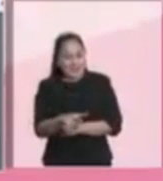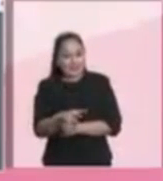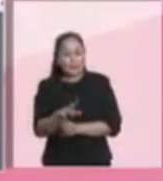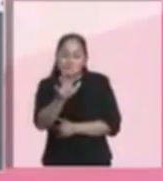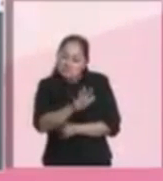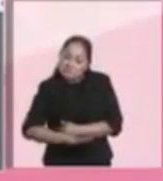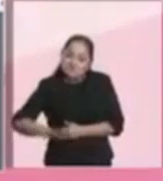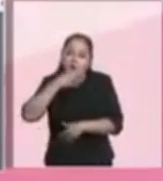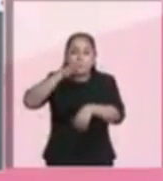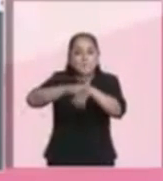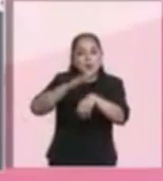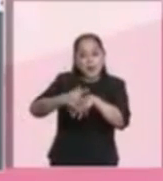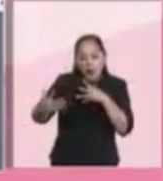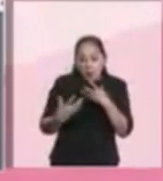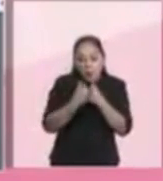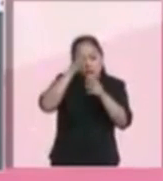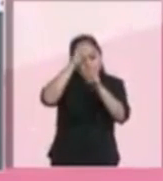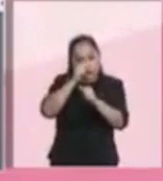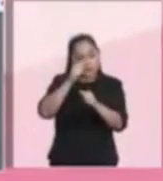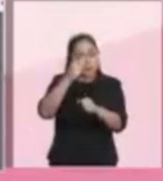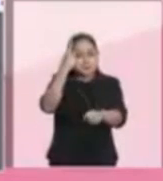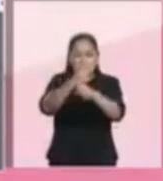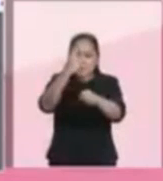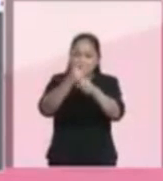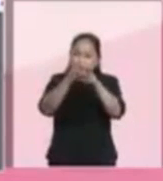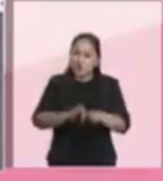acuerdo para poner por delante